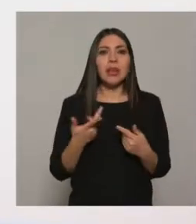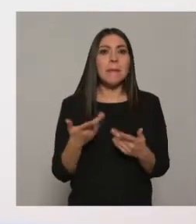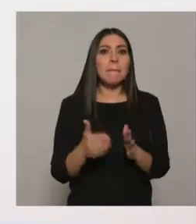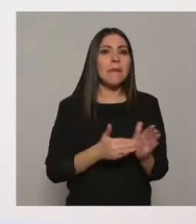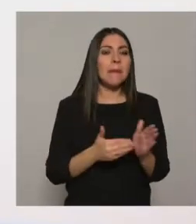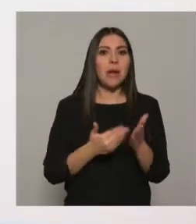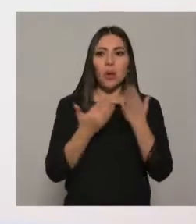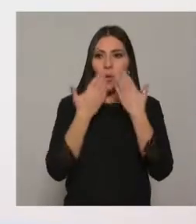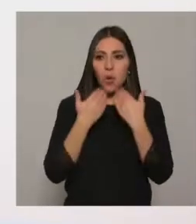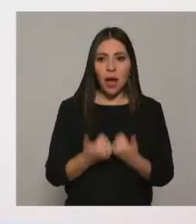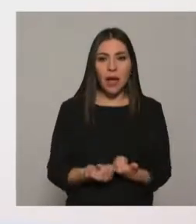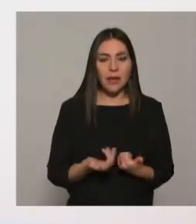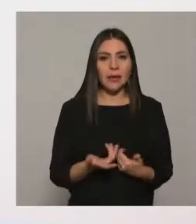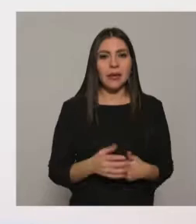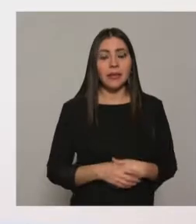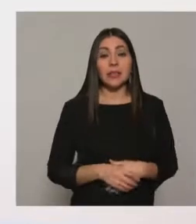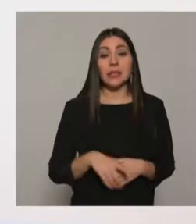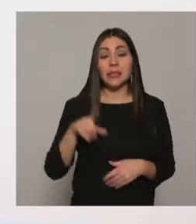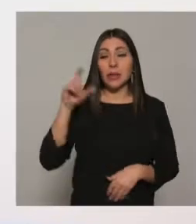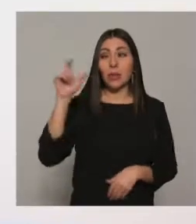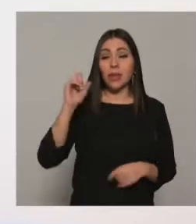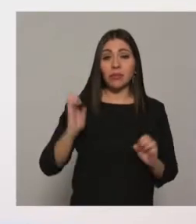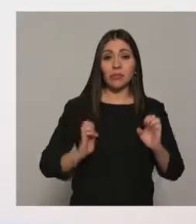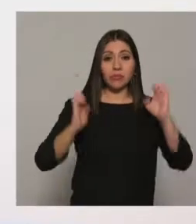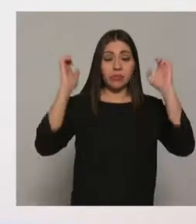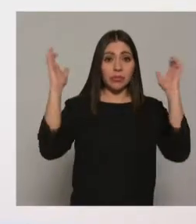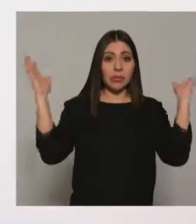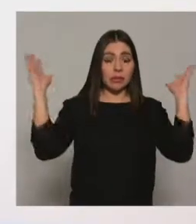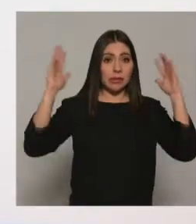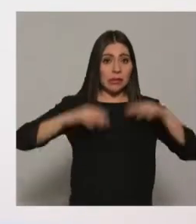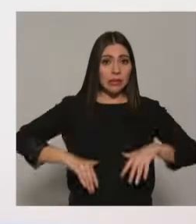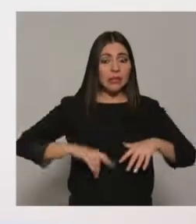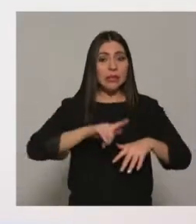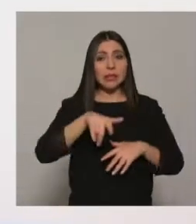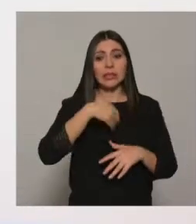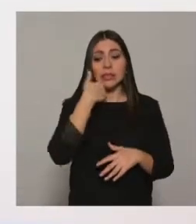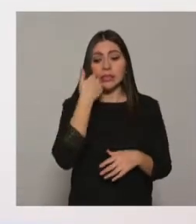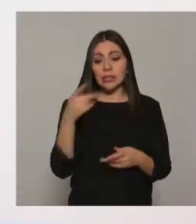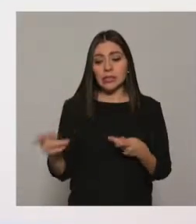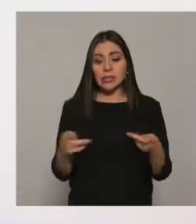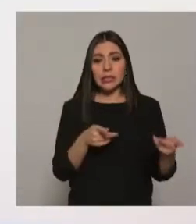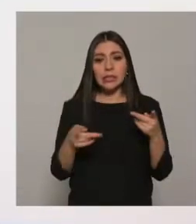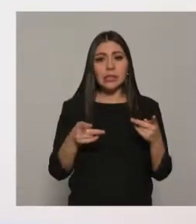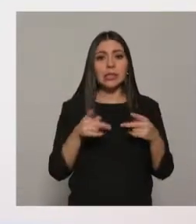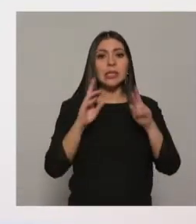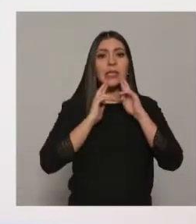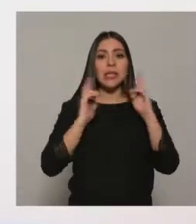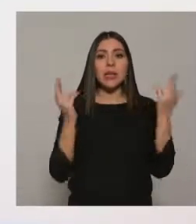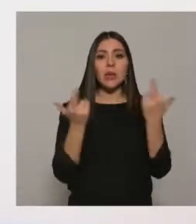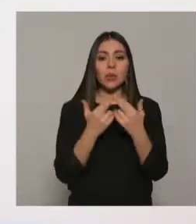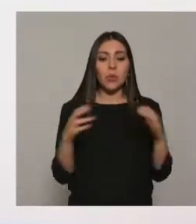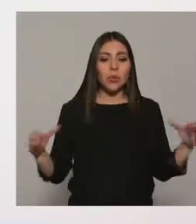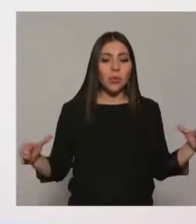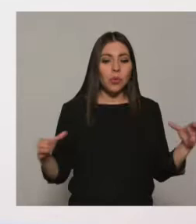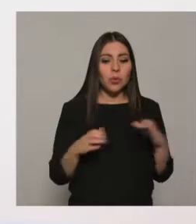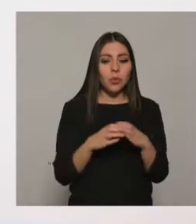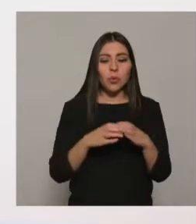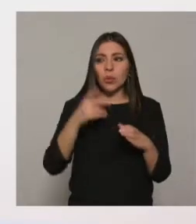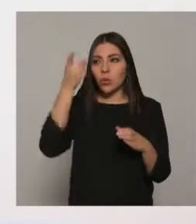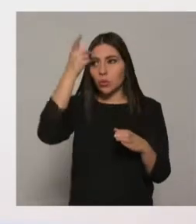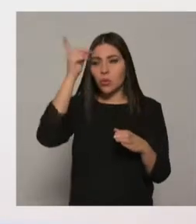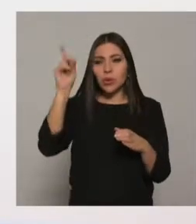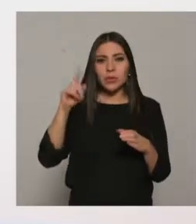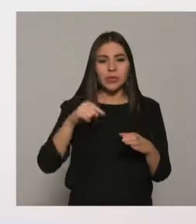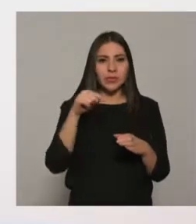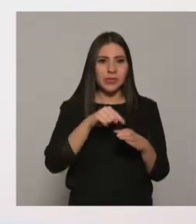escritura y entonces al momento de que se cae el edificio y tener que celebrar una asamblea de condóminos para extinguir el régimen de condominio